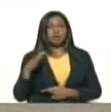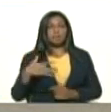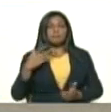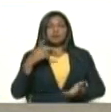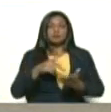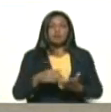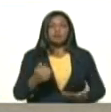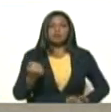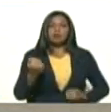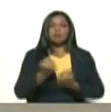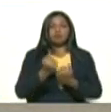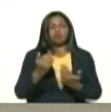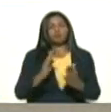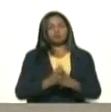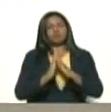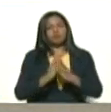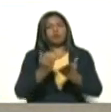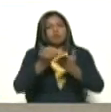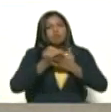de colaboración.